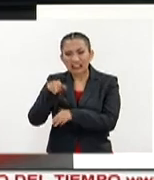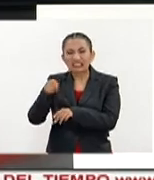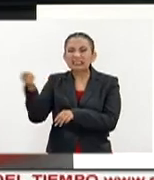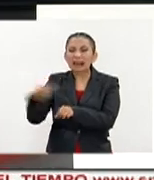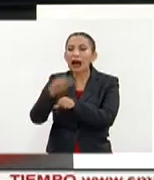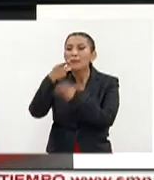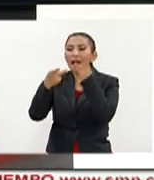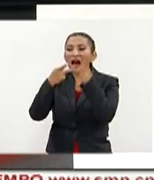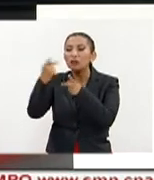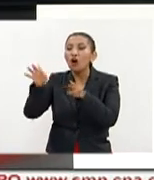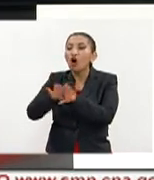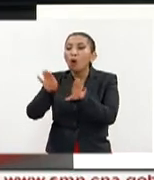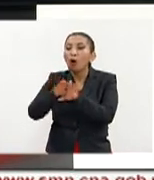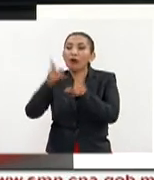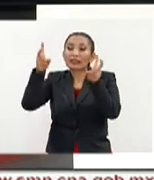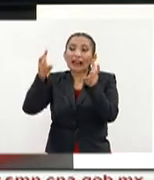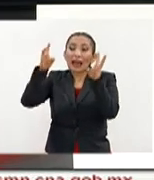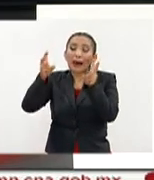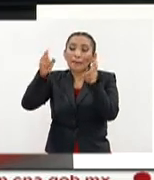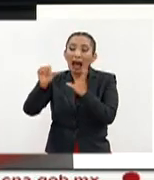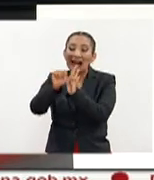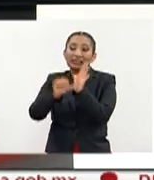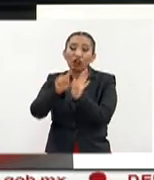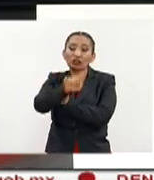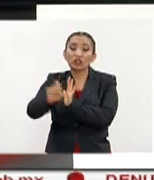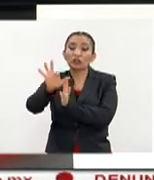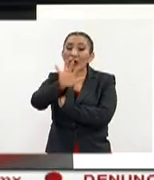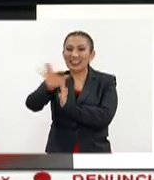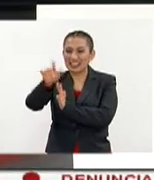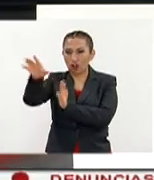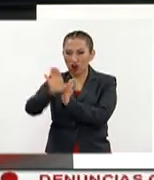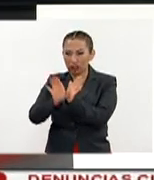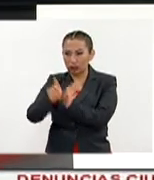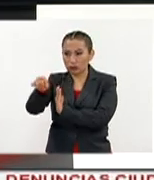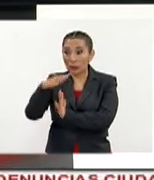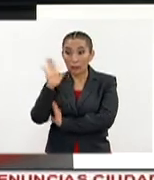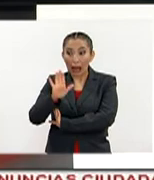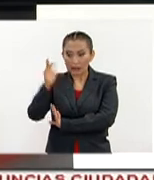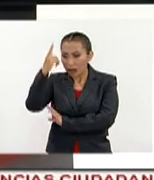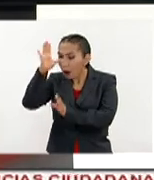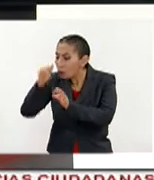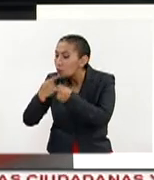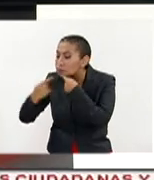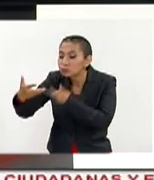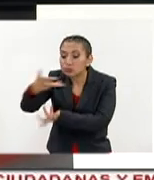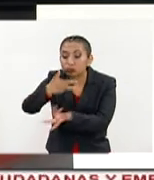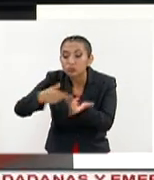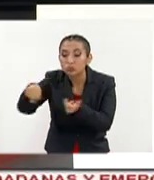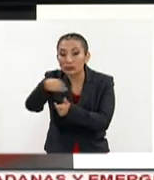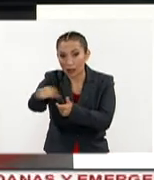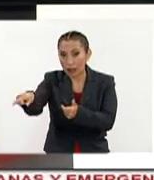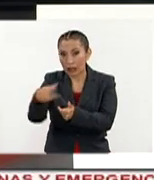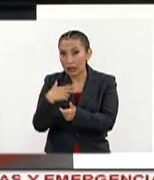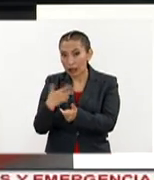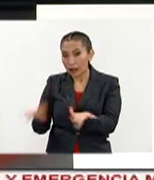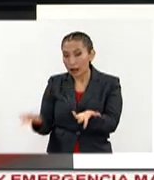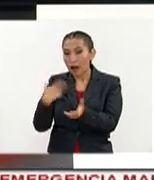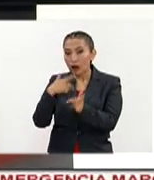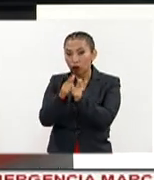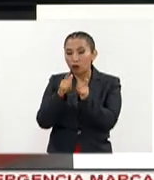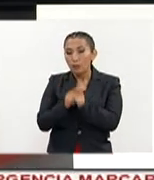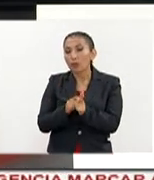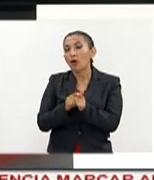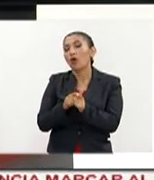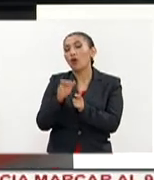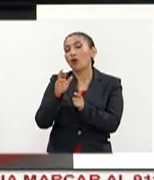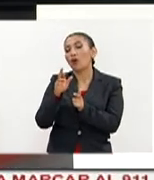sobre cómo van a abordar el famoso artículo 155. Al parecer ya logró consensos con el PSOE, el Partido Socialista Obrero